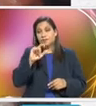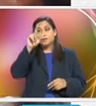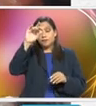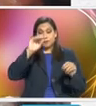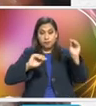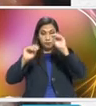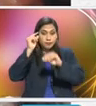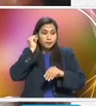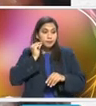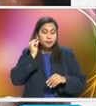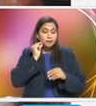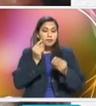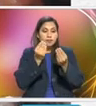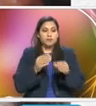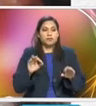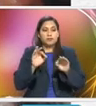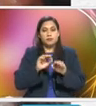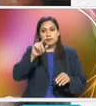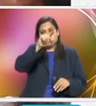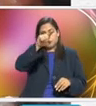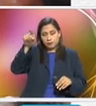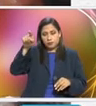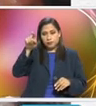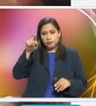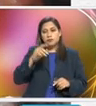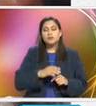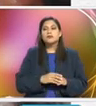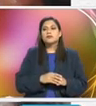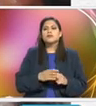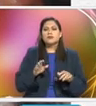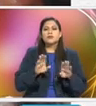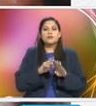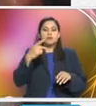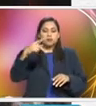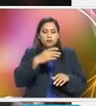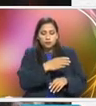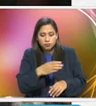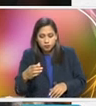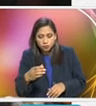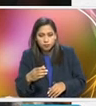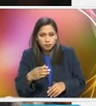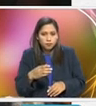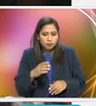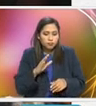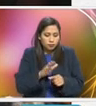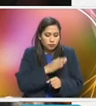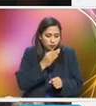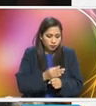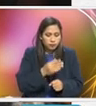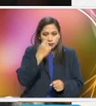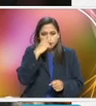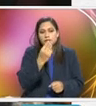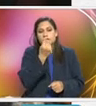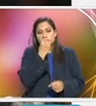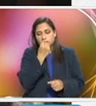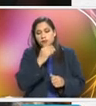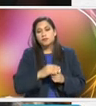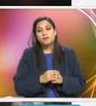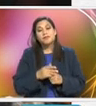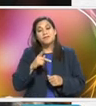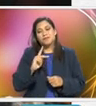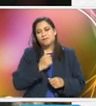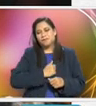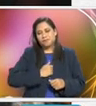Guerrero es fundamental que ellos dependen de su agricultura para tener acceso a estos alimentos.